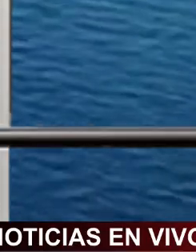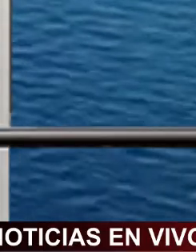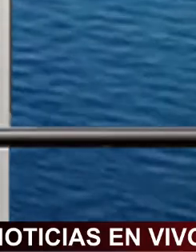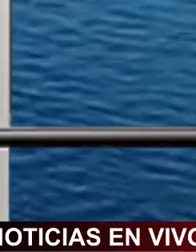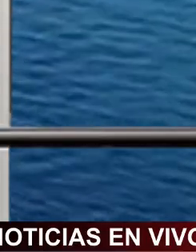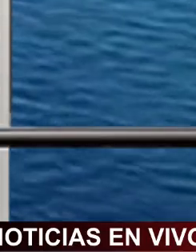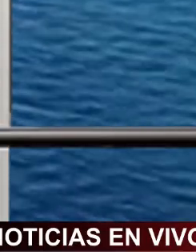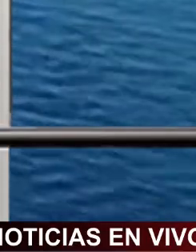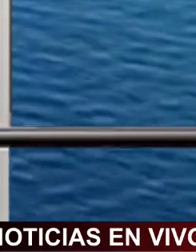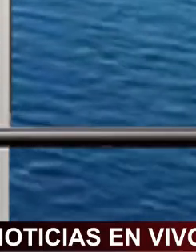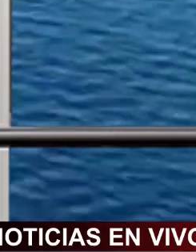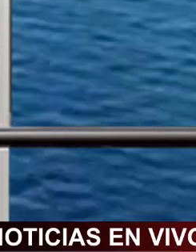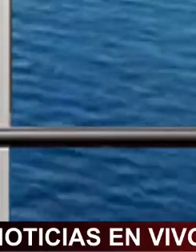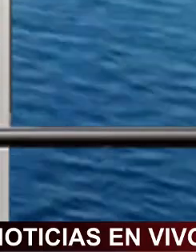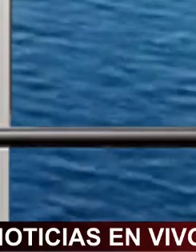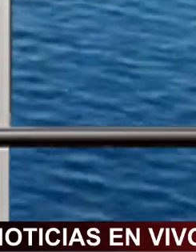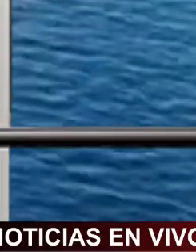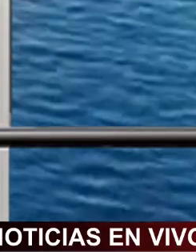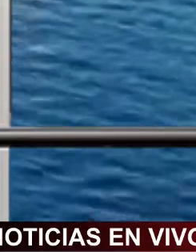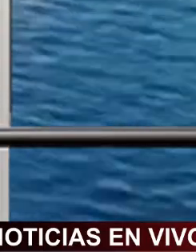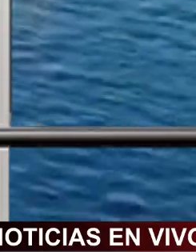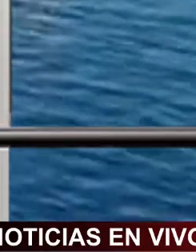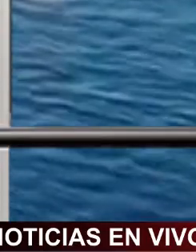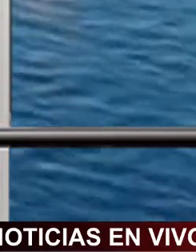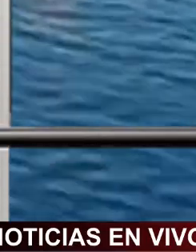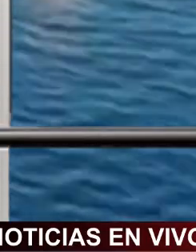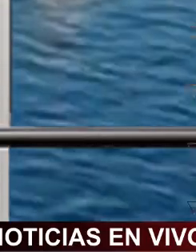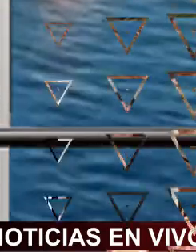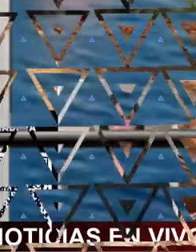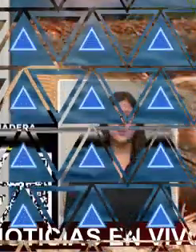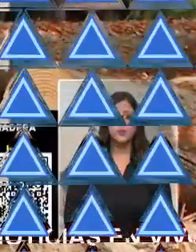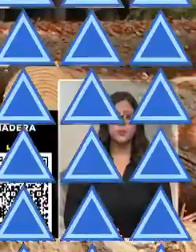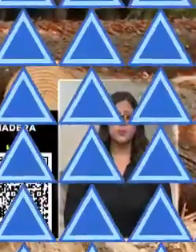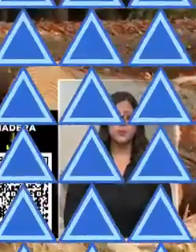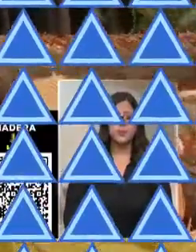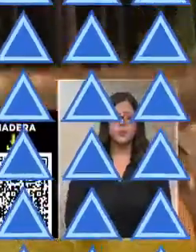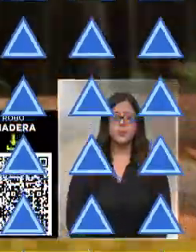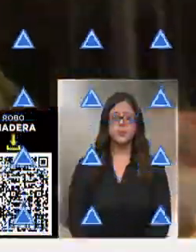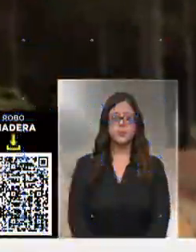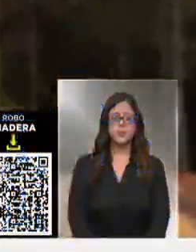empresario maderero y se dedicaba a robar maderas.